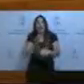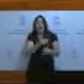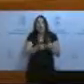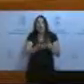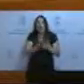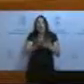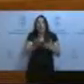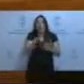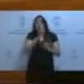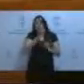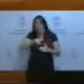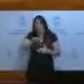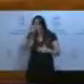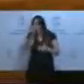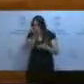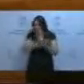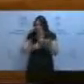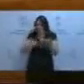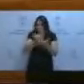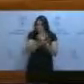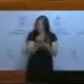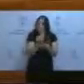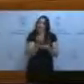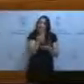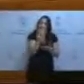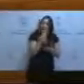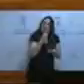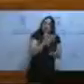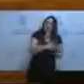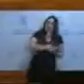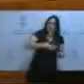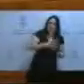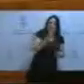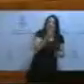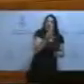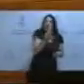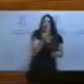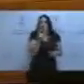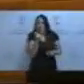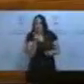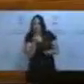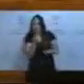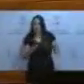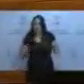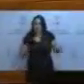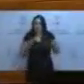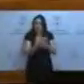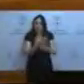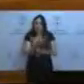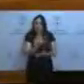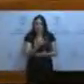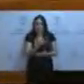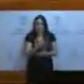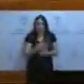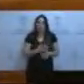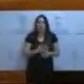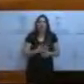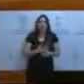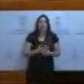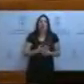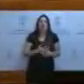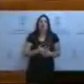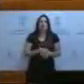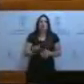dinero. Porque al final confluye el bienestar del animal con el dinero que deja en la comarca. Pues mire, es que 4 operadores internacionales de los que más turistas mueven de alto valor añadido